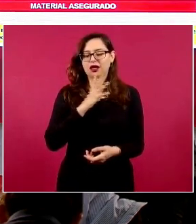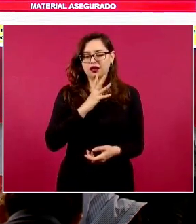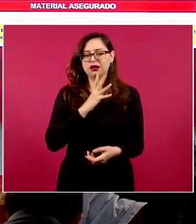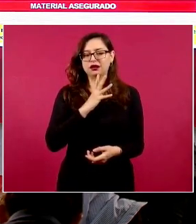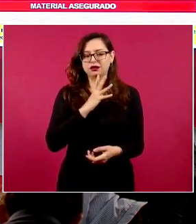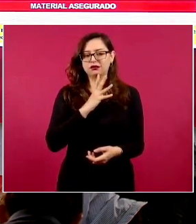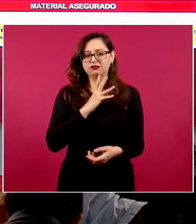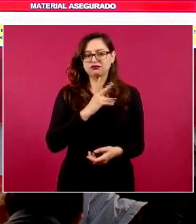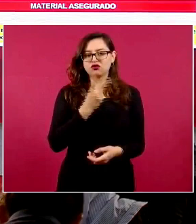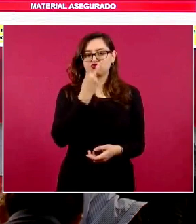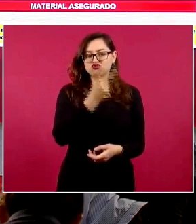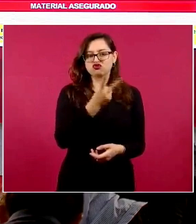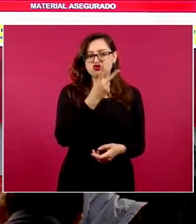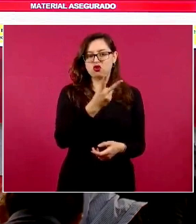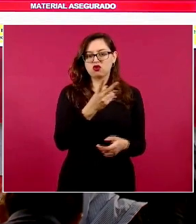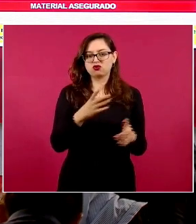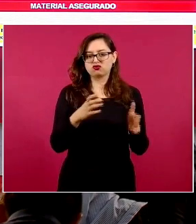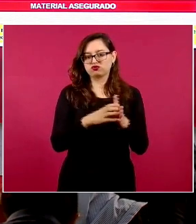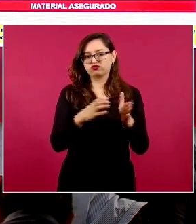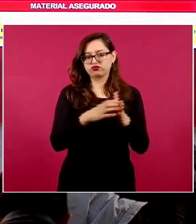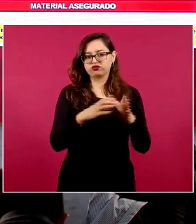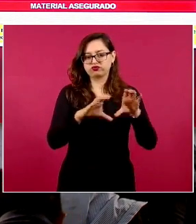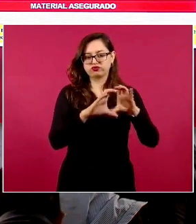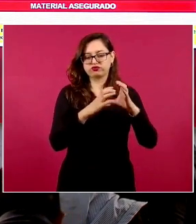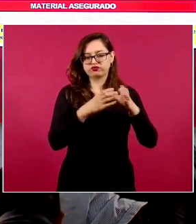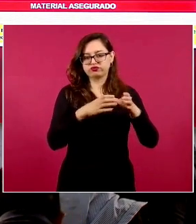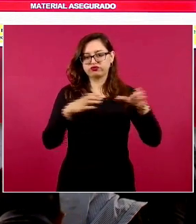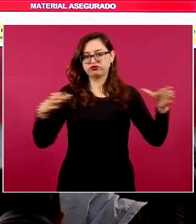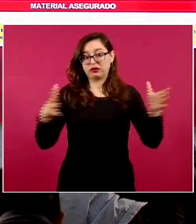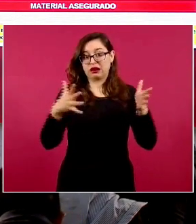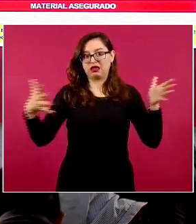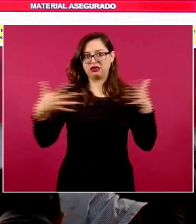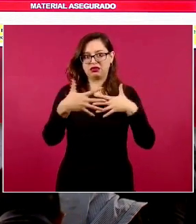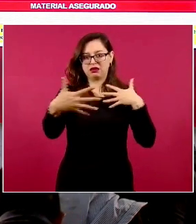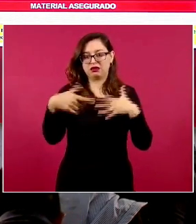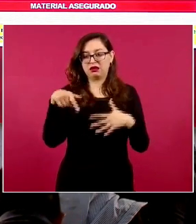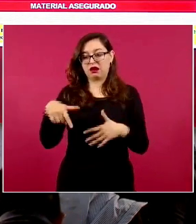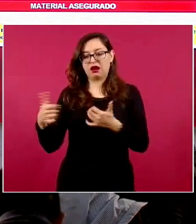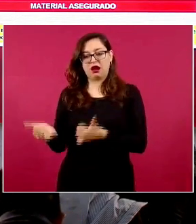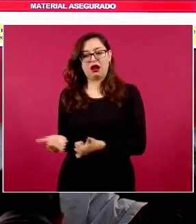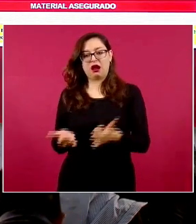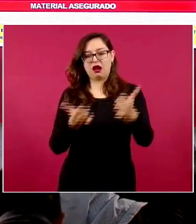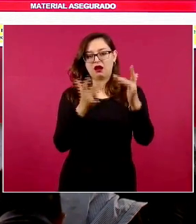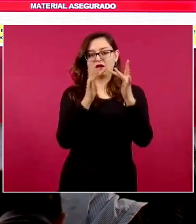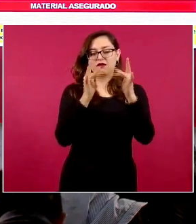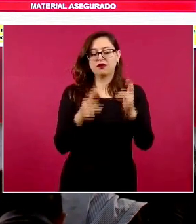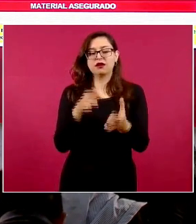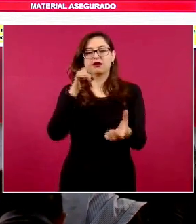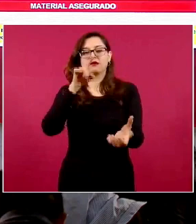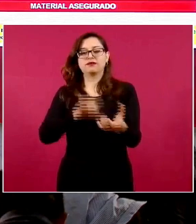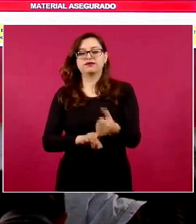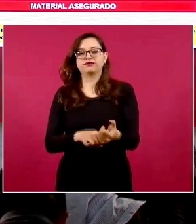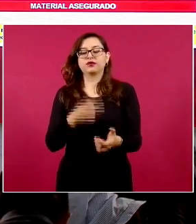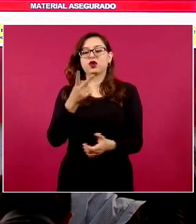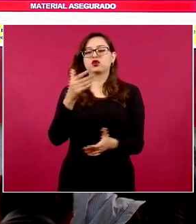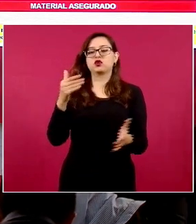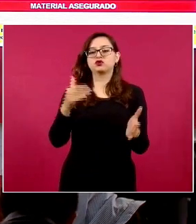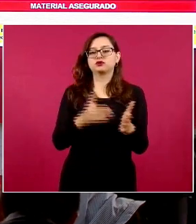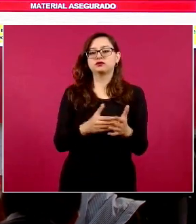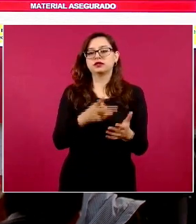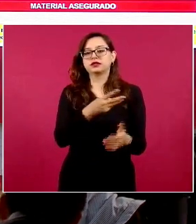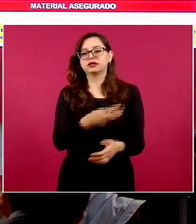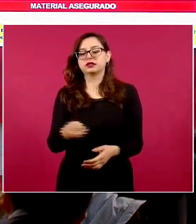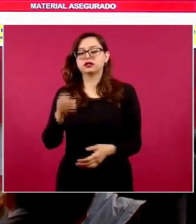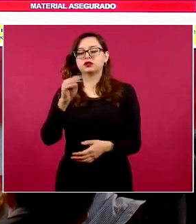ubicar a 2 contenedores procedentes de Colombia y con destino a Francia que contenían 2.399 sacos con un